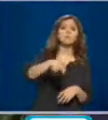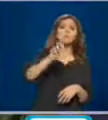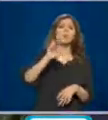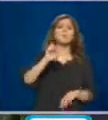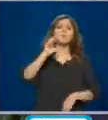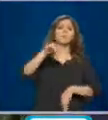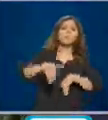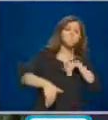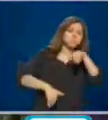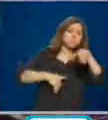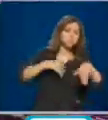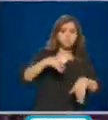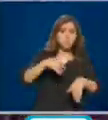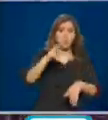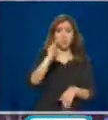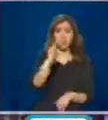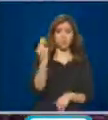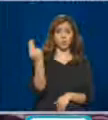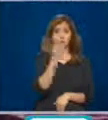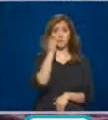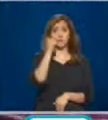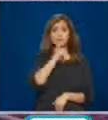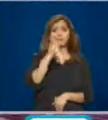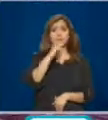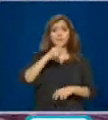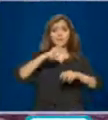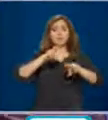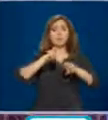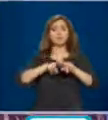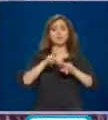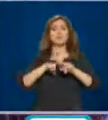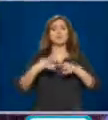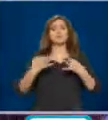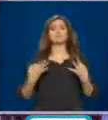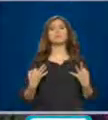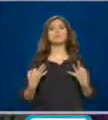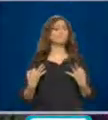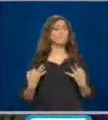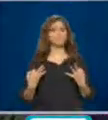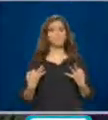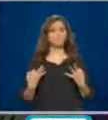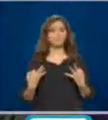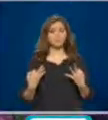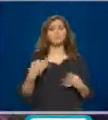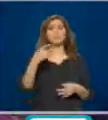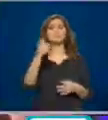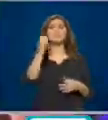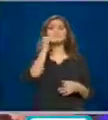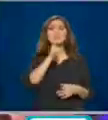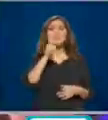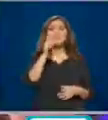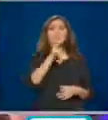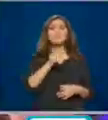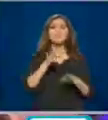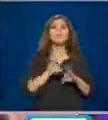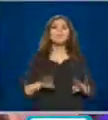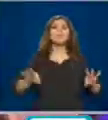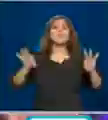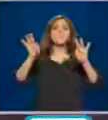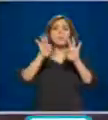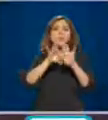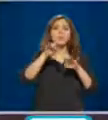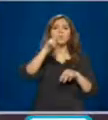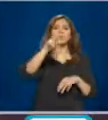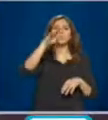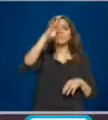tienes que estar a fuerza sentado con los ojos hay cerrados. Meditación pasiva y activa. Lo importante es que meditemos para que se ilumine lo mejor